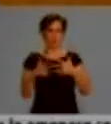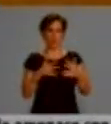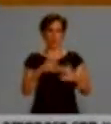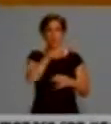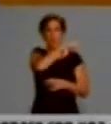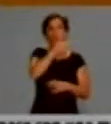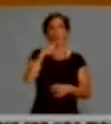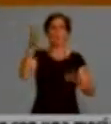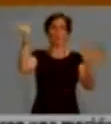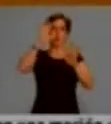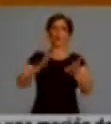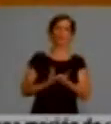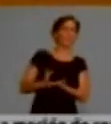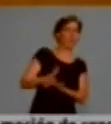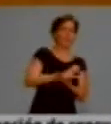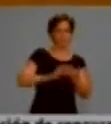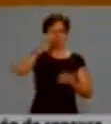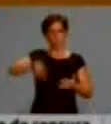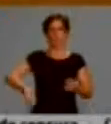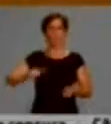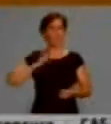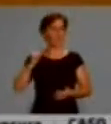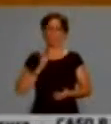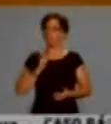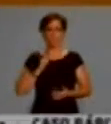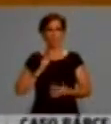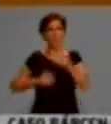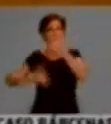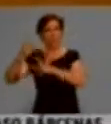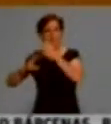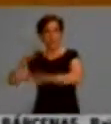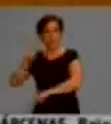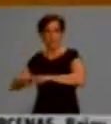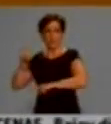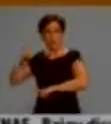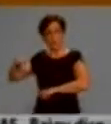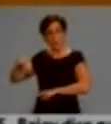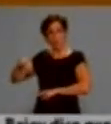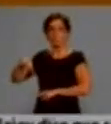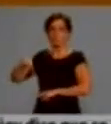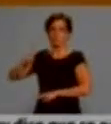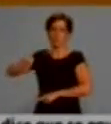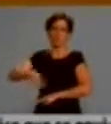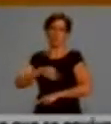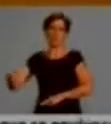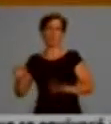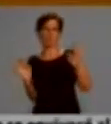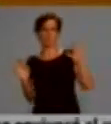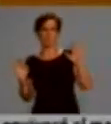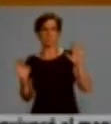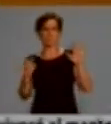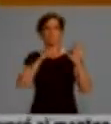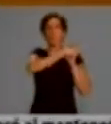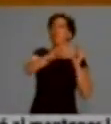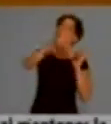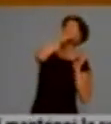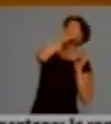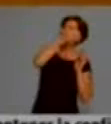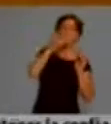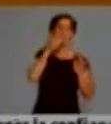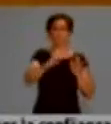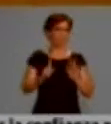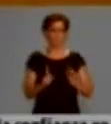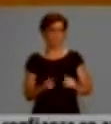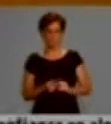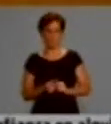falso, porque la contabilidad B es cierta. Ustedes no podían desconocerlo, entre otras cosas porque en